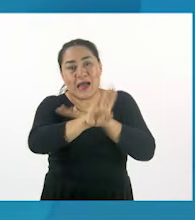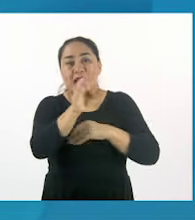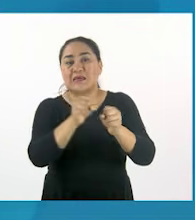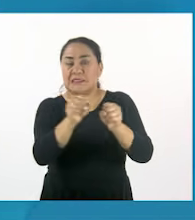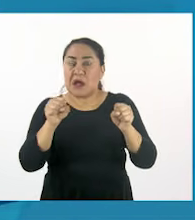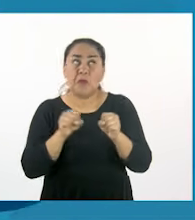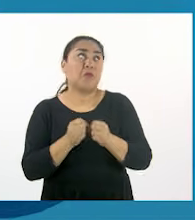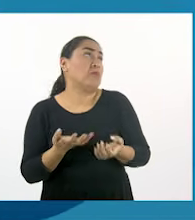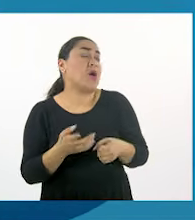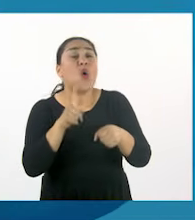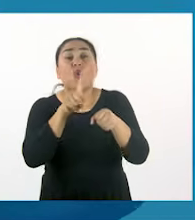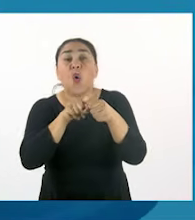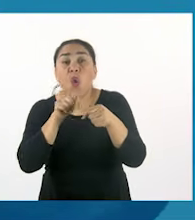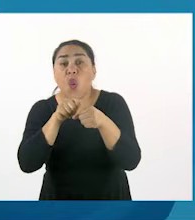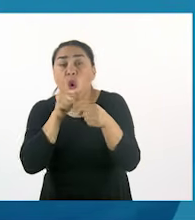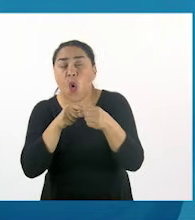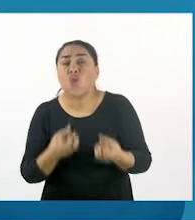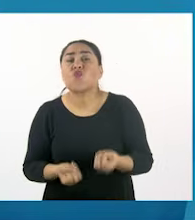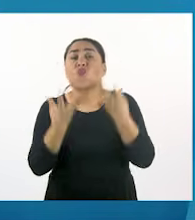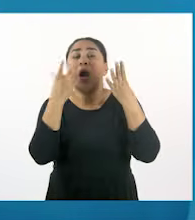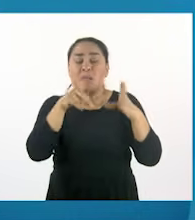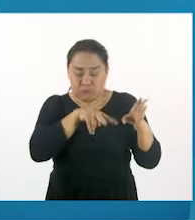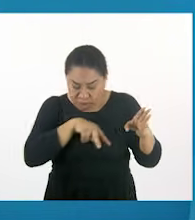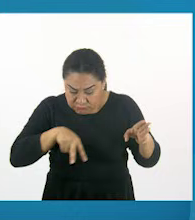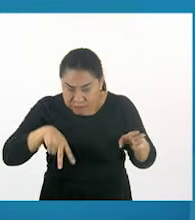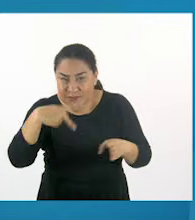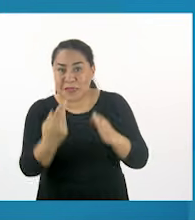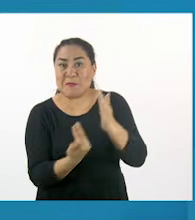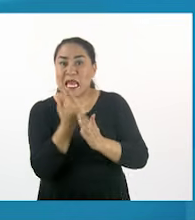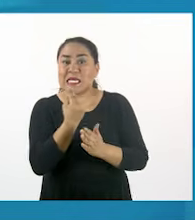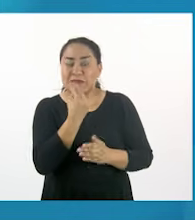¿Cuántos colores puedes encontrar en tu desayuno?